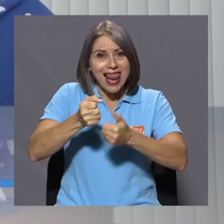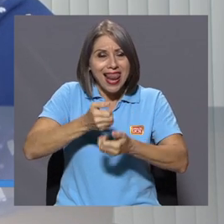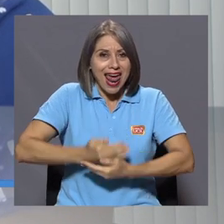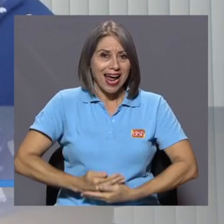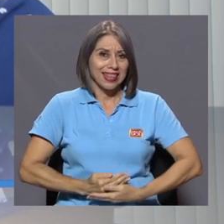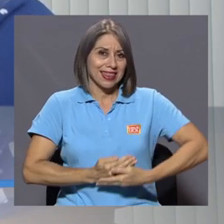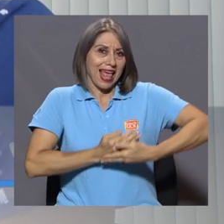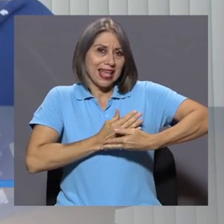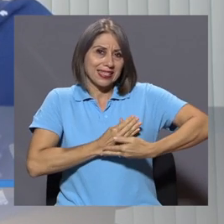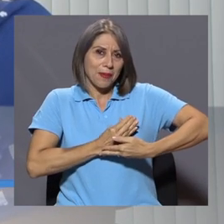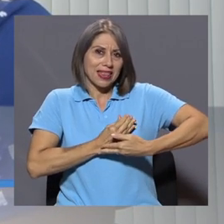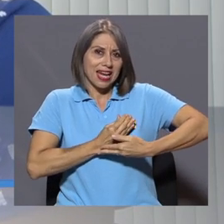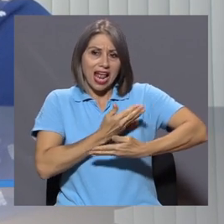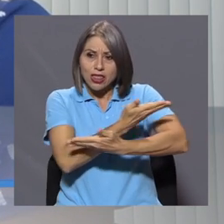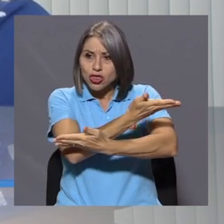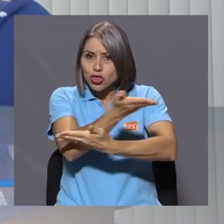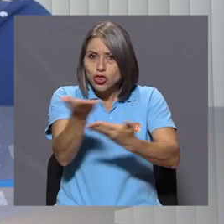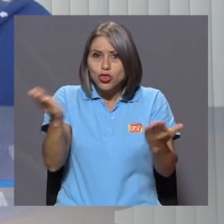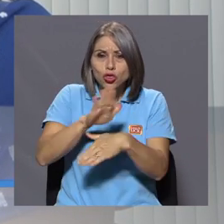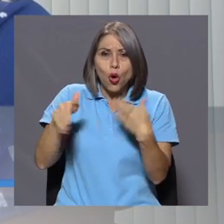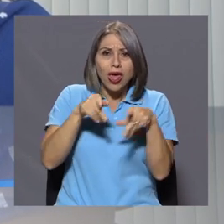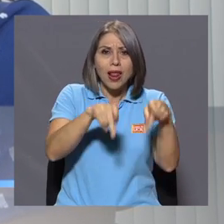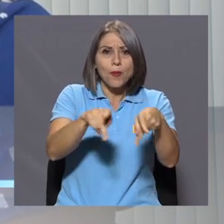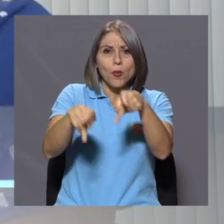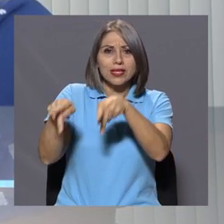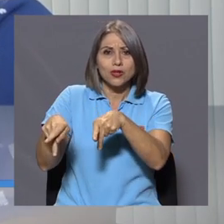Y nosotros damos esa